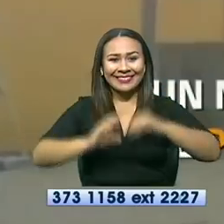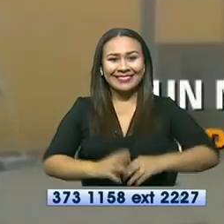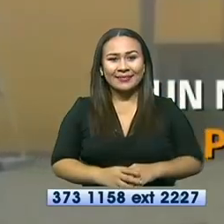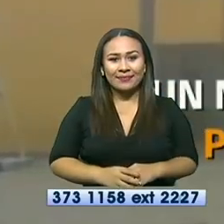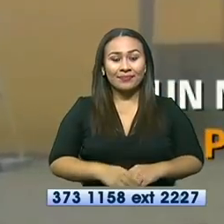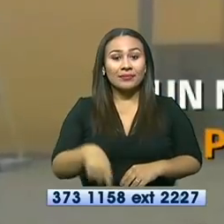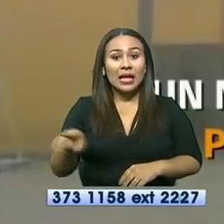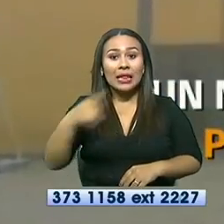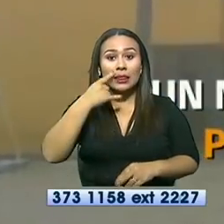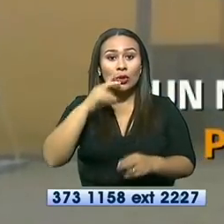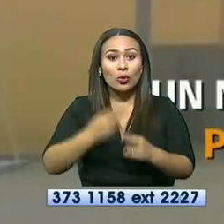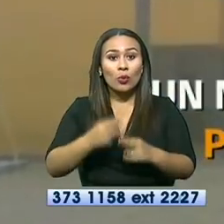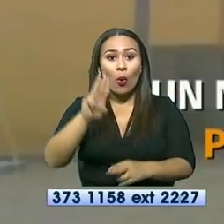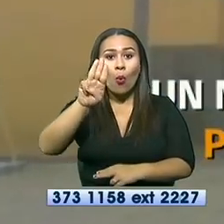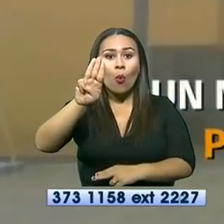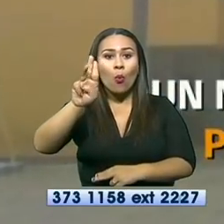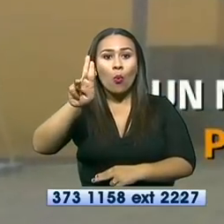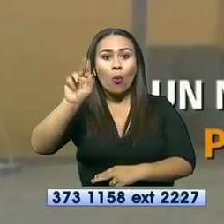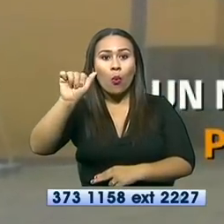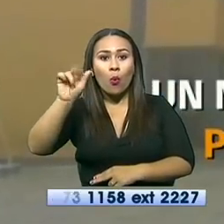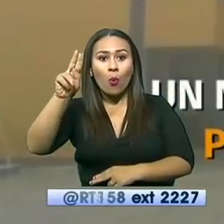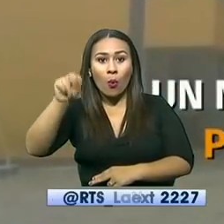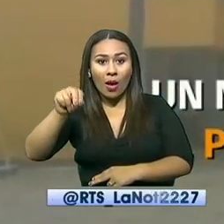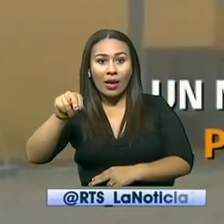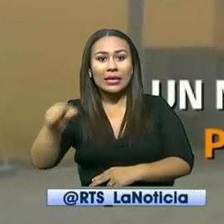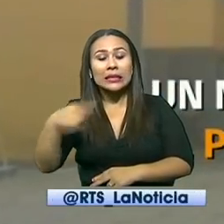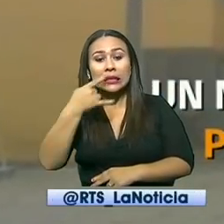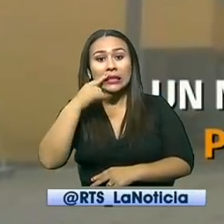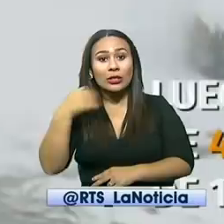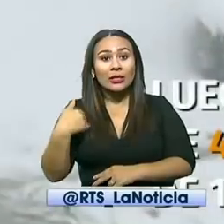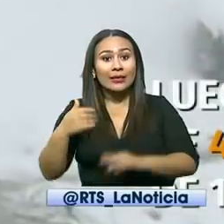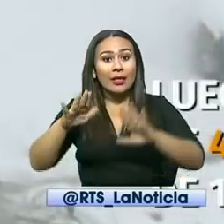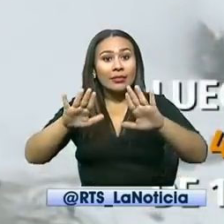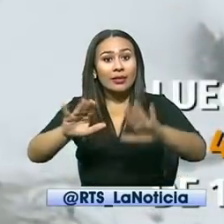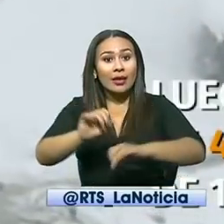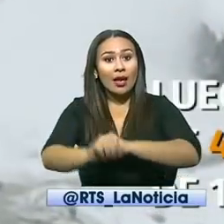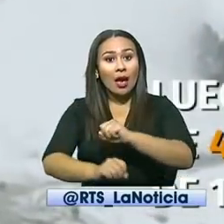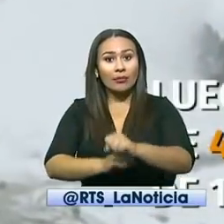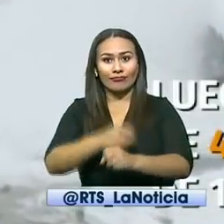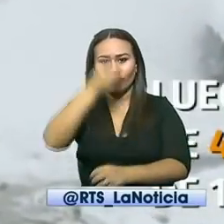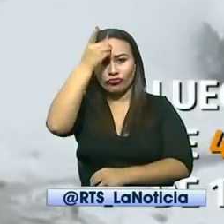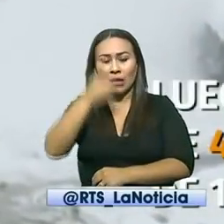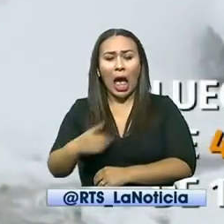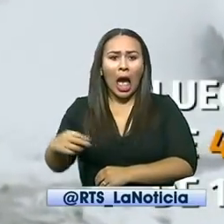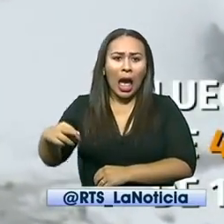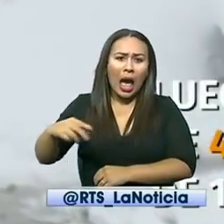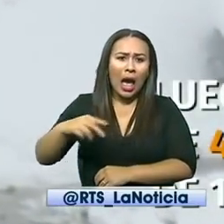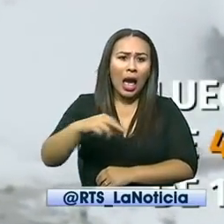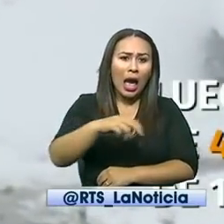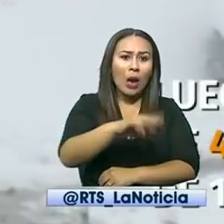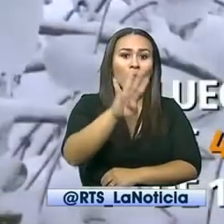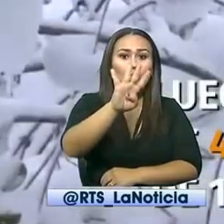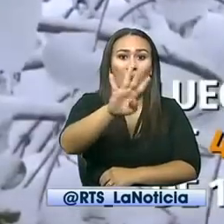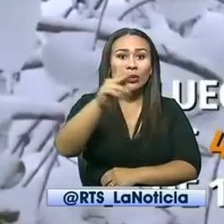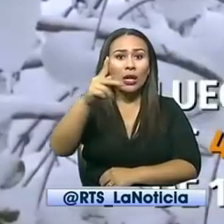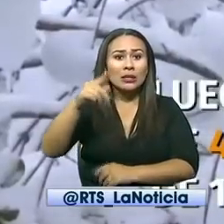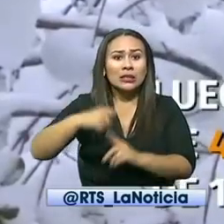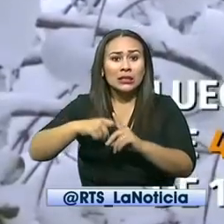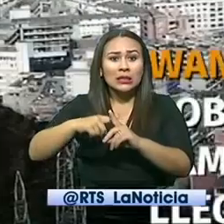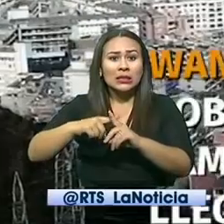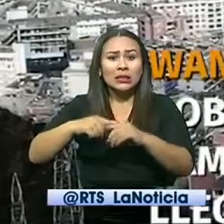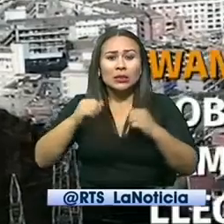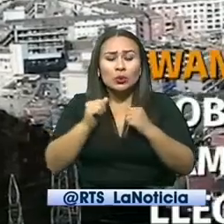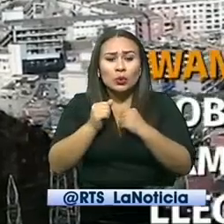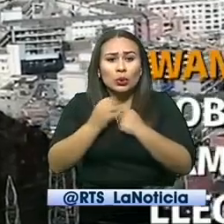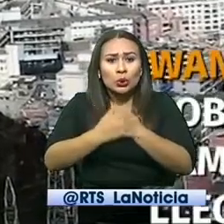Wang Manfu, un niño de apenas 10 años pero con gran determinación, caminó 4 kilómetros a 10 grados bajo cero